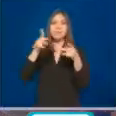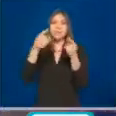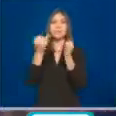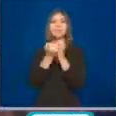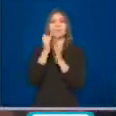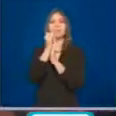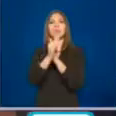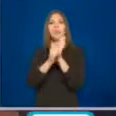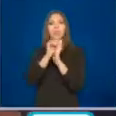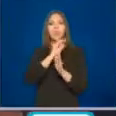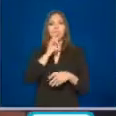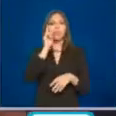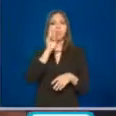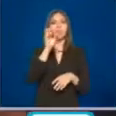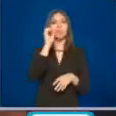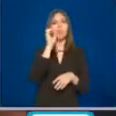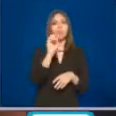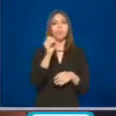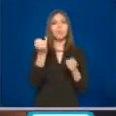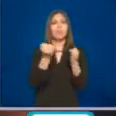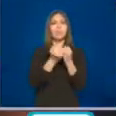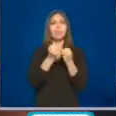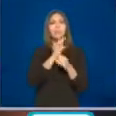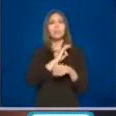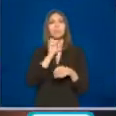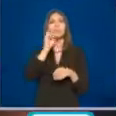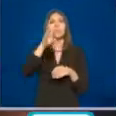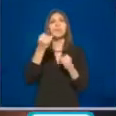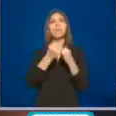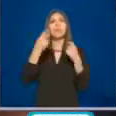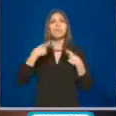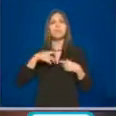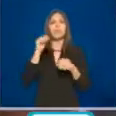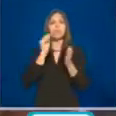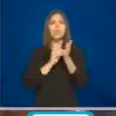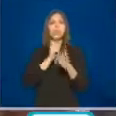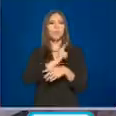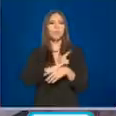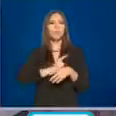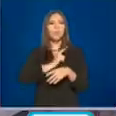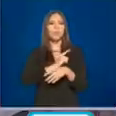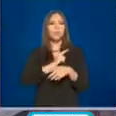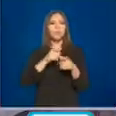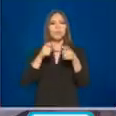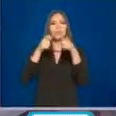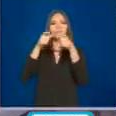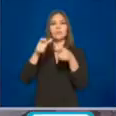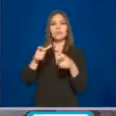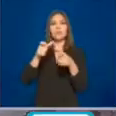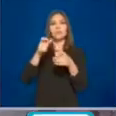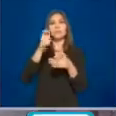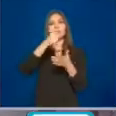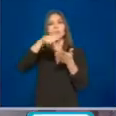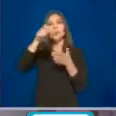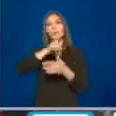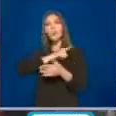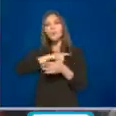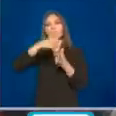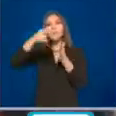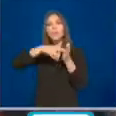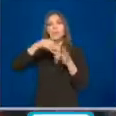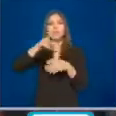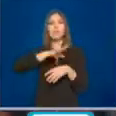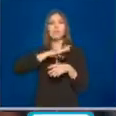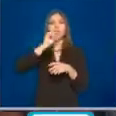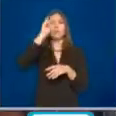YouTube, lo pueden ver, o también lo podemos enviar, porque hay mucha gente que todavía le gusta tener el disco físico, el disco, y autografiado y toda la cosa. Tenemos envíos a toda